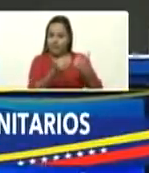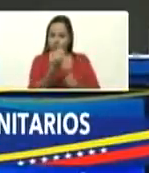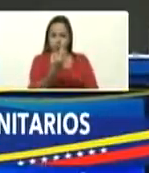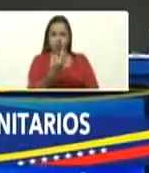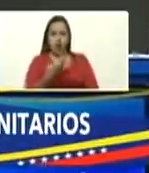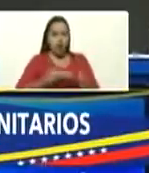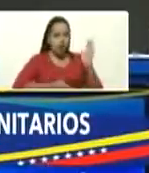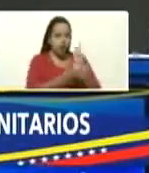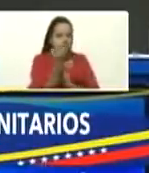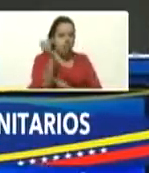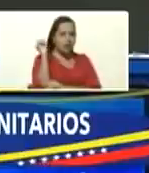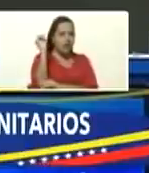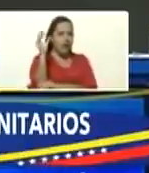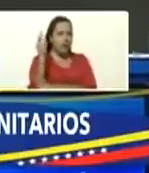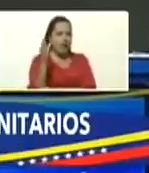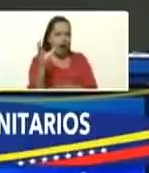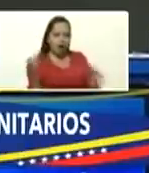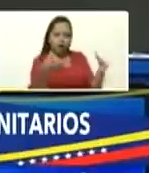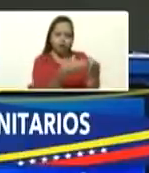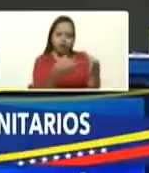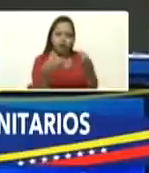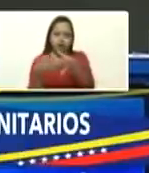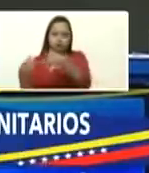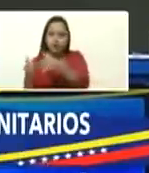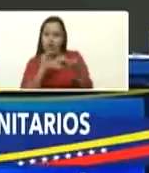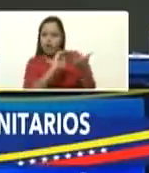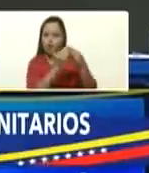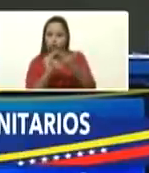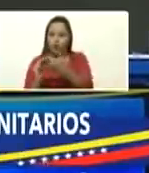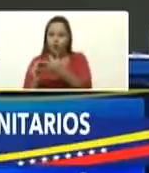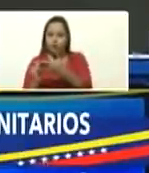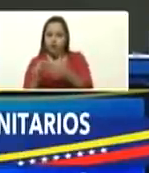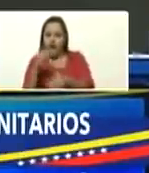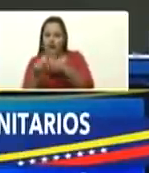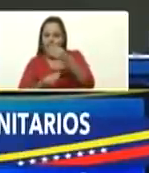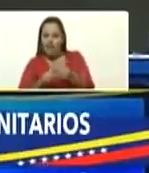a asambleas en cada una de las comunidades y realizamos